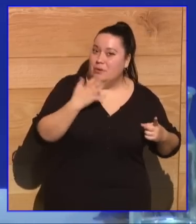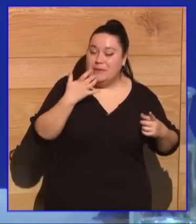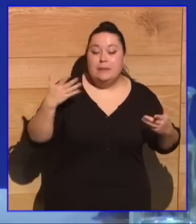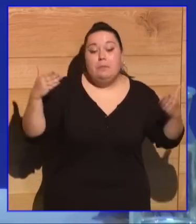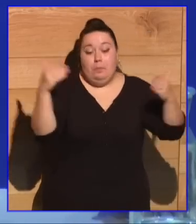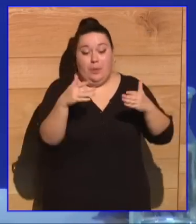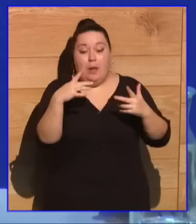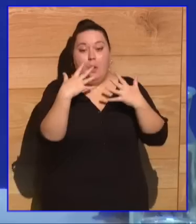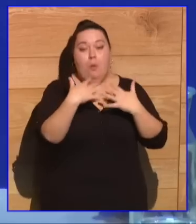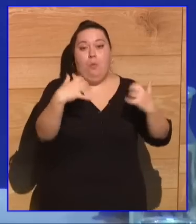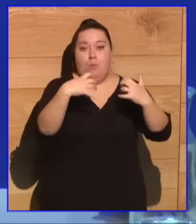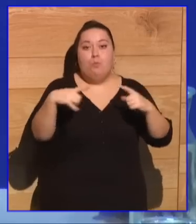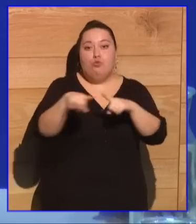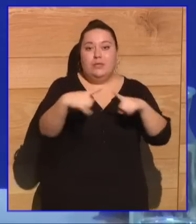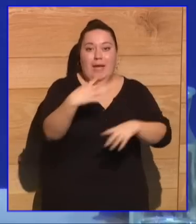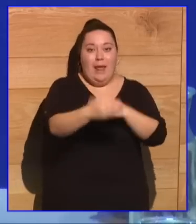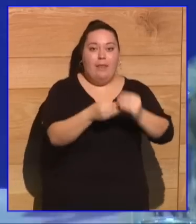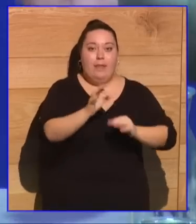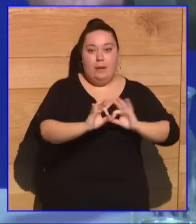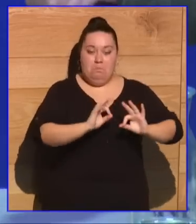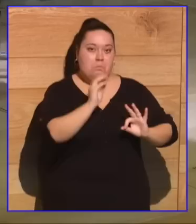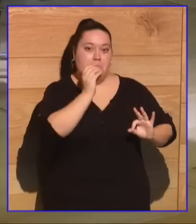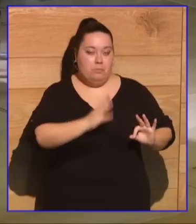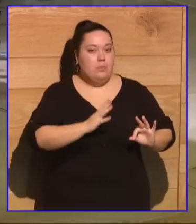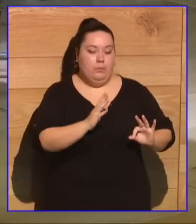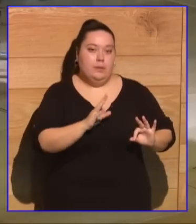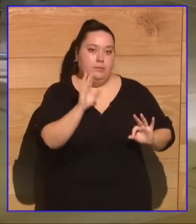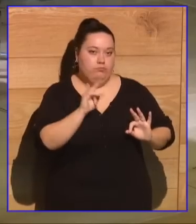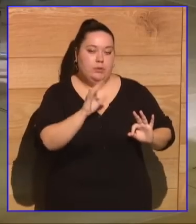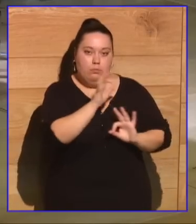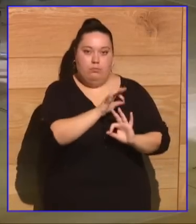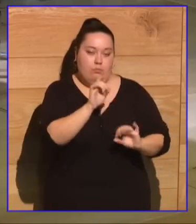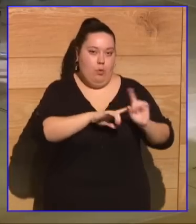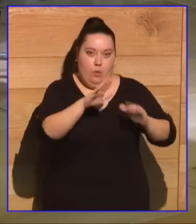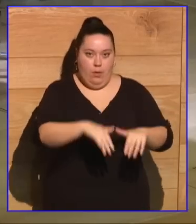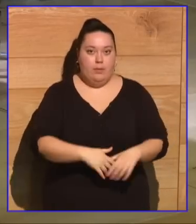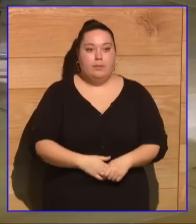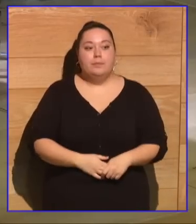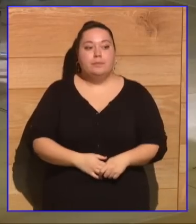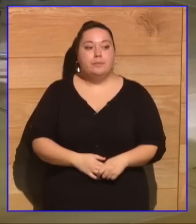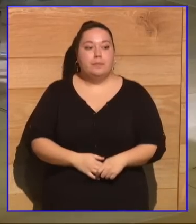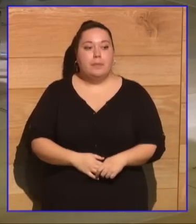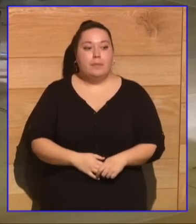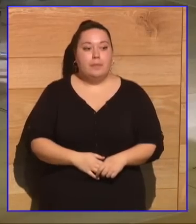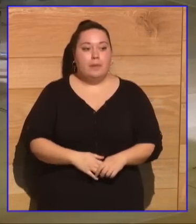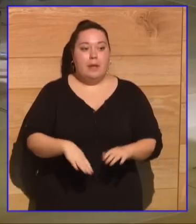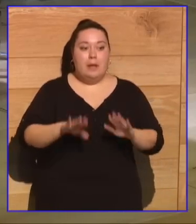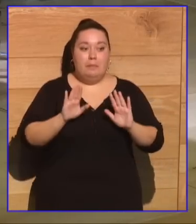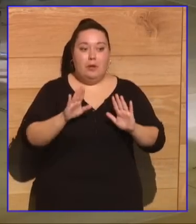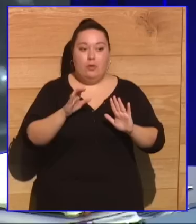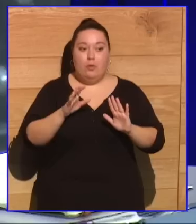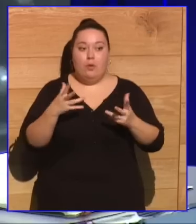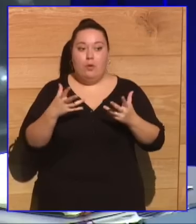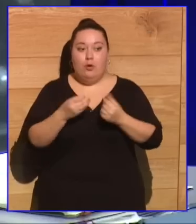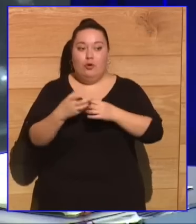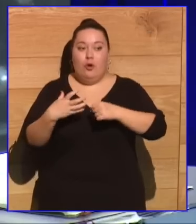musical, sí, pero con las bandas sonoras es verdad que no. Porque claro, Baxi Malone es que es la música de Paul Williams, Claro, es un claro. musical. Está ahí. Con El Expreso, es lo que decíamos